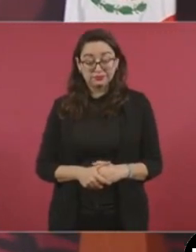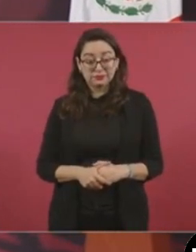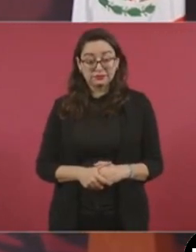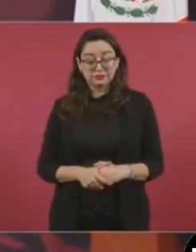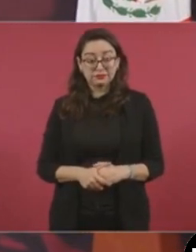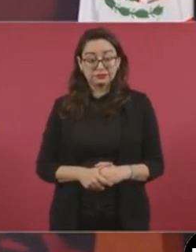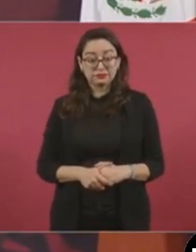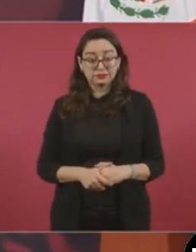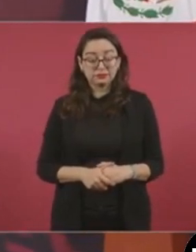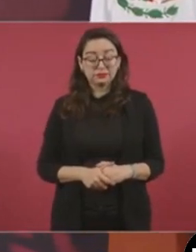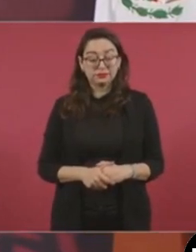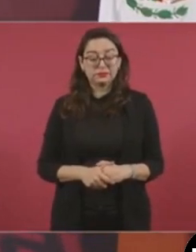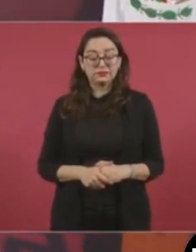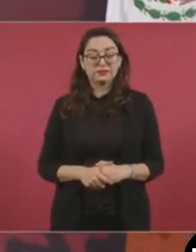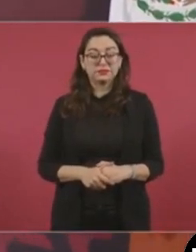ayer mismo